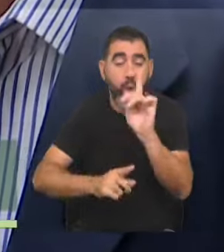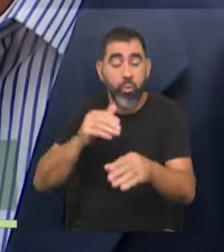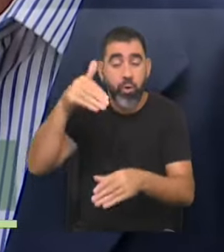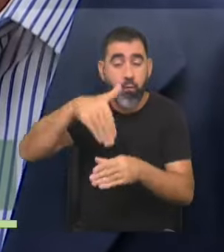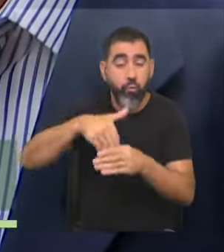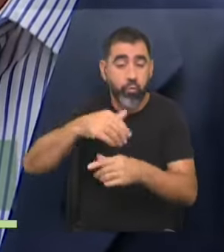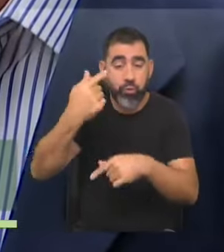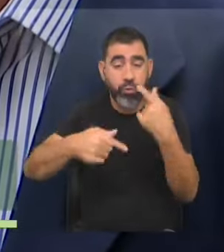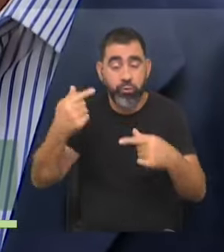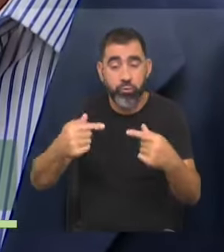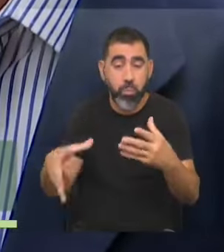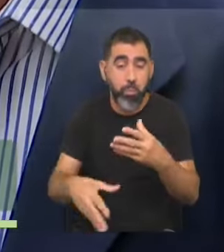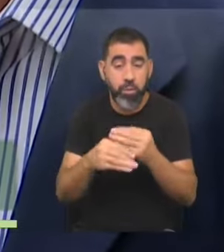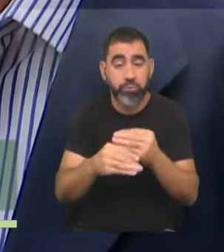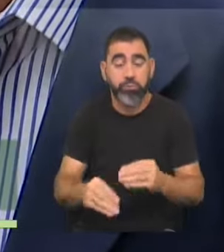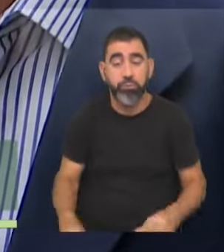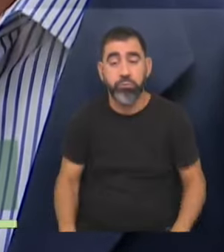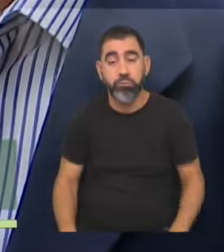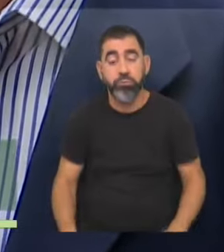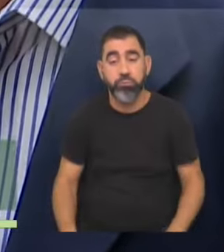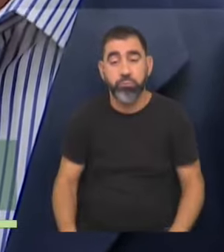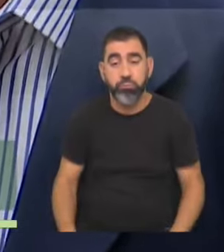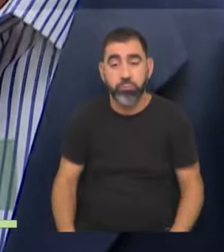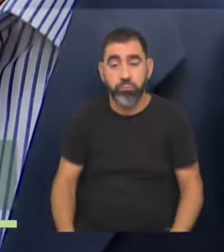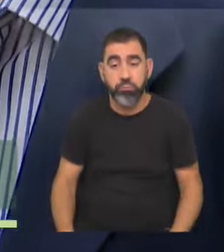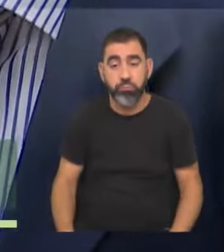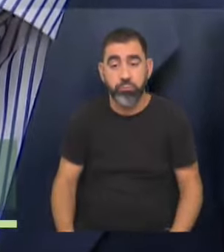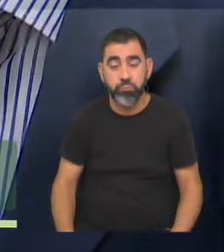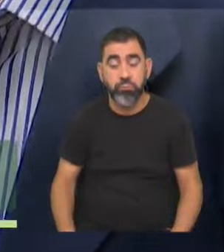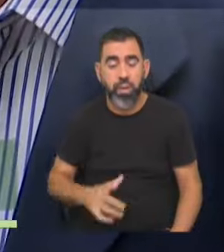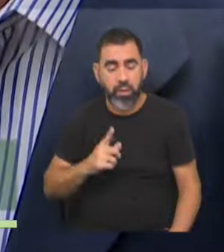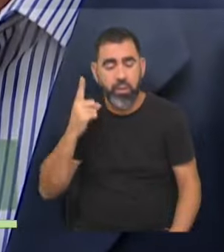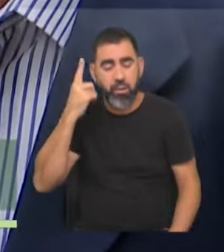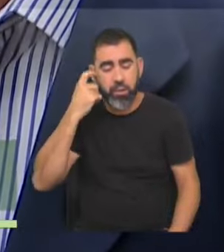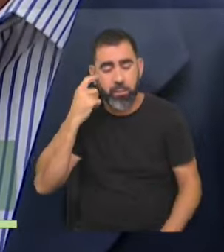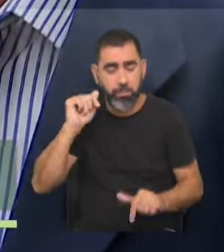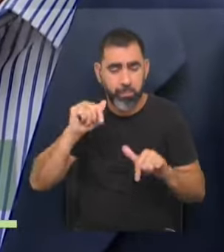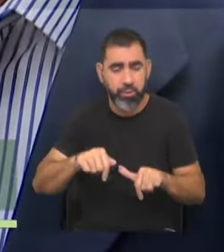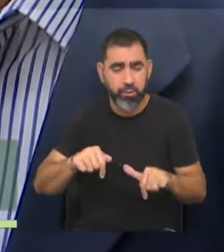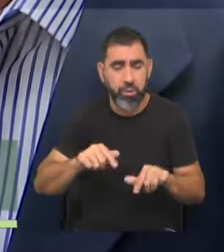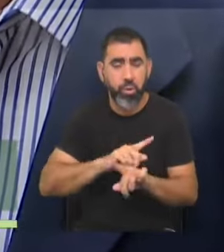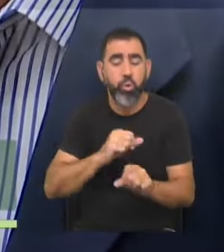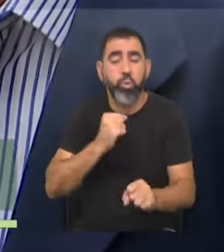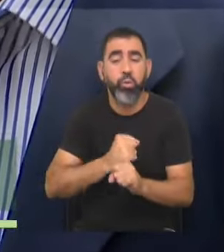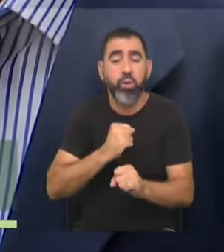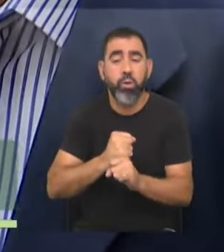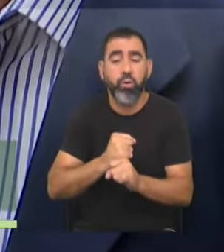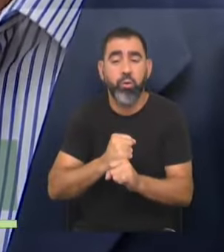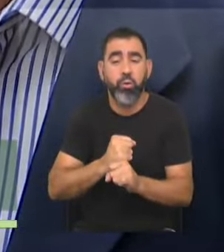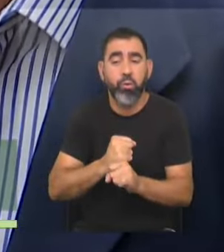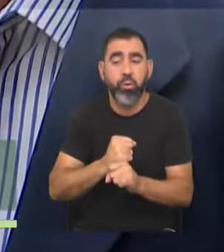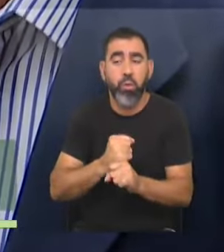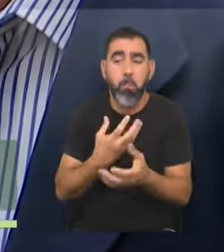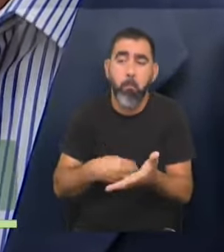visiten este reformas de la Constitución O sea que en ese sentido tenemos hay experiencia en la corte y bueno no no es una tarea que demande una